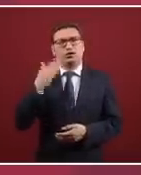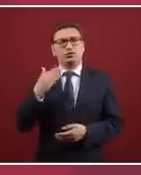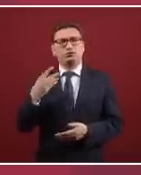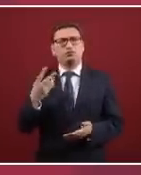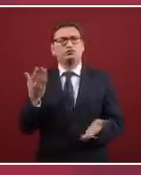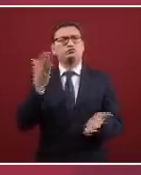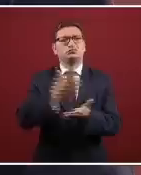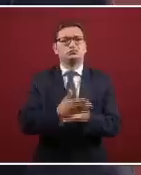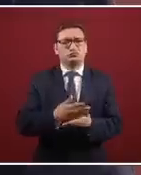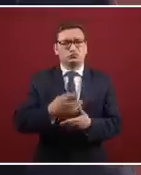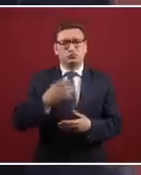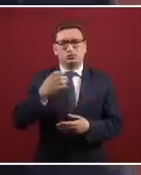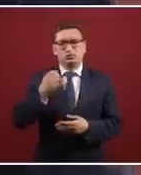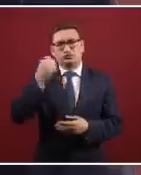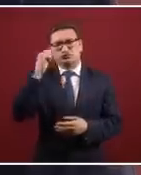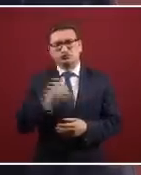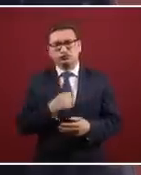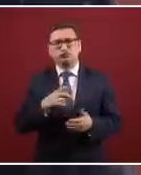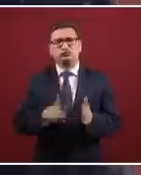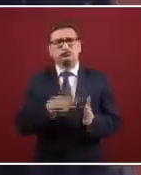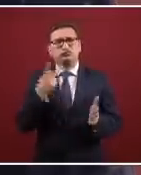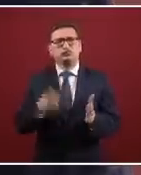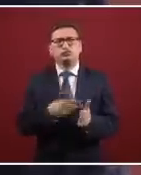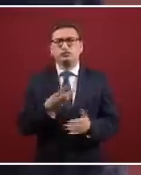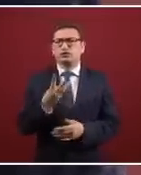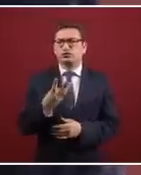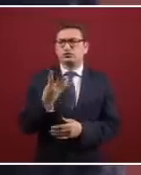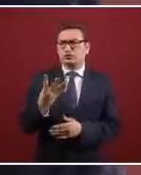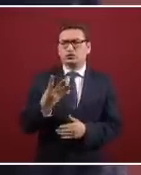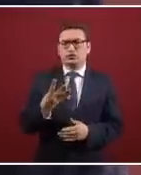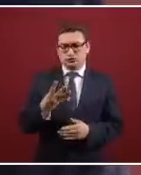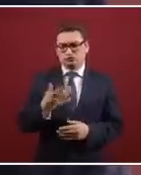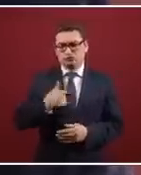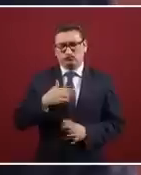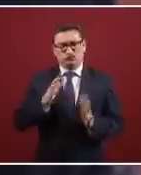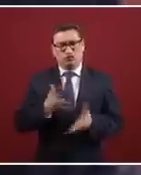Sinaloa, creo que en 3 o 4 ocasiones,